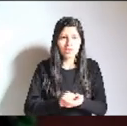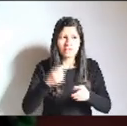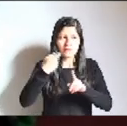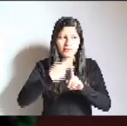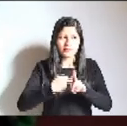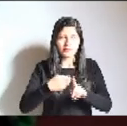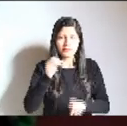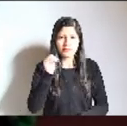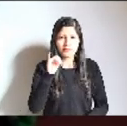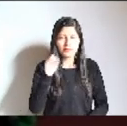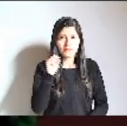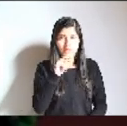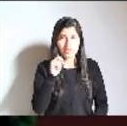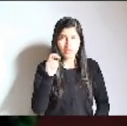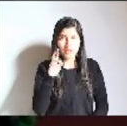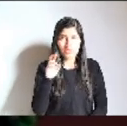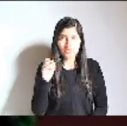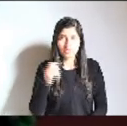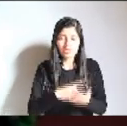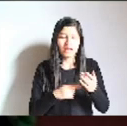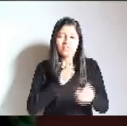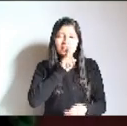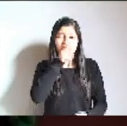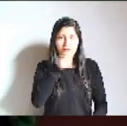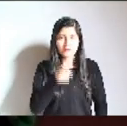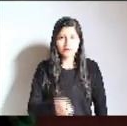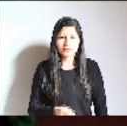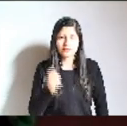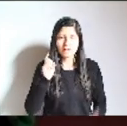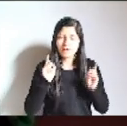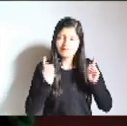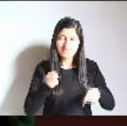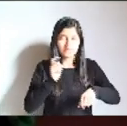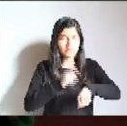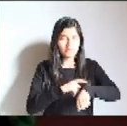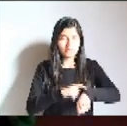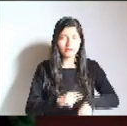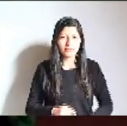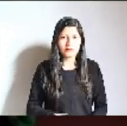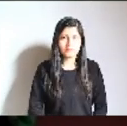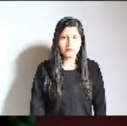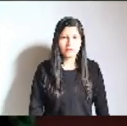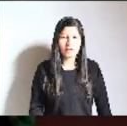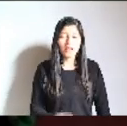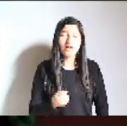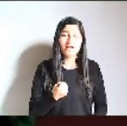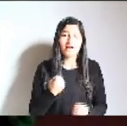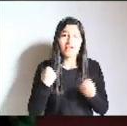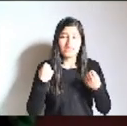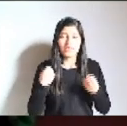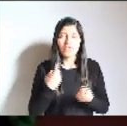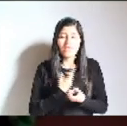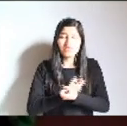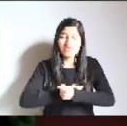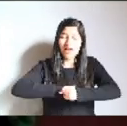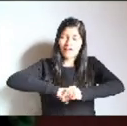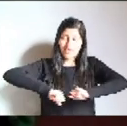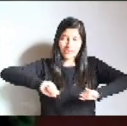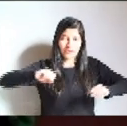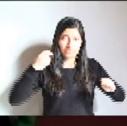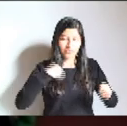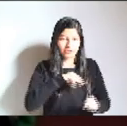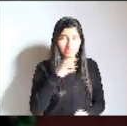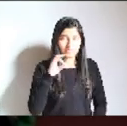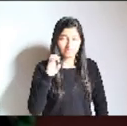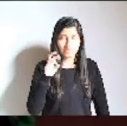misionero extraordinario, que seguramente al mismo tiempo de despertar nuestro fervor misionero